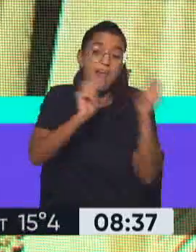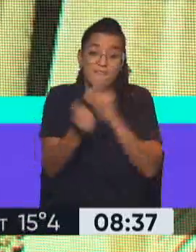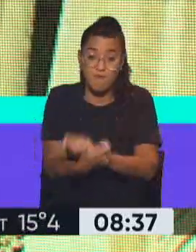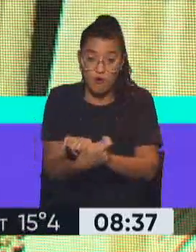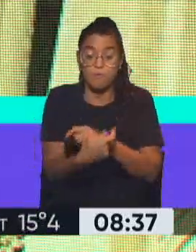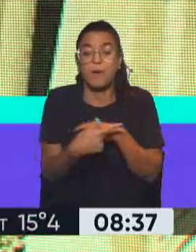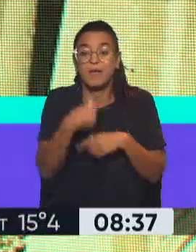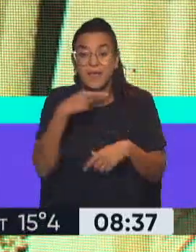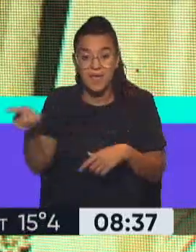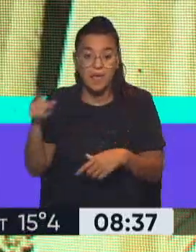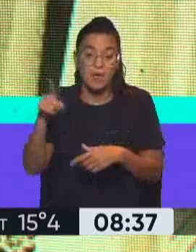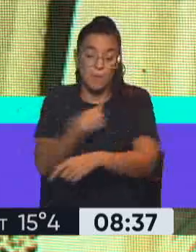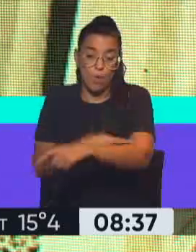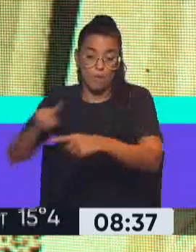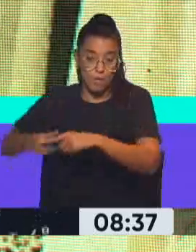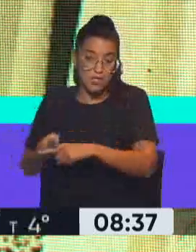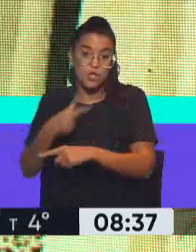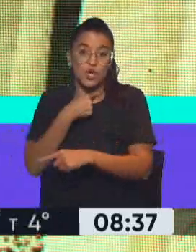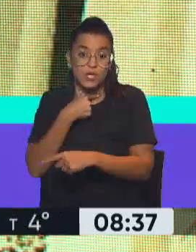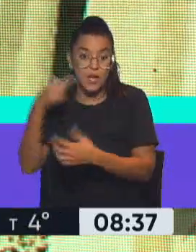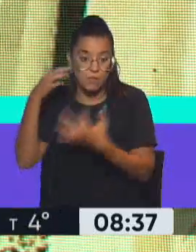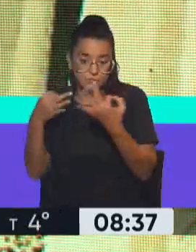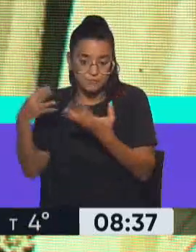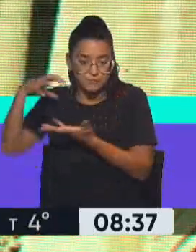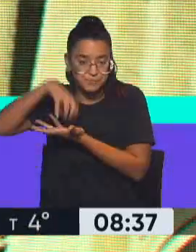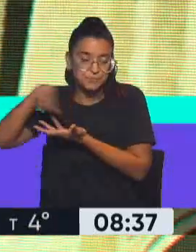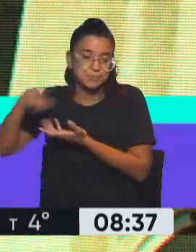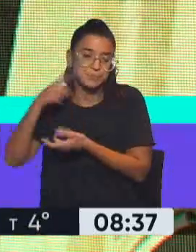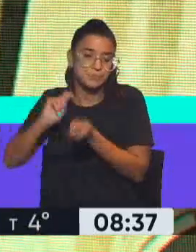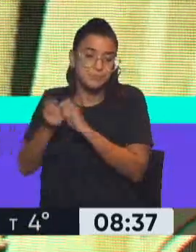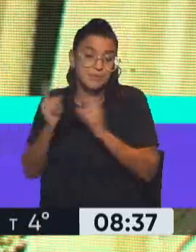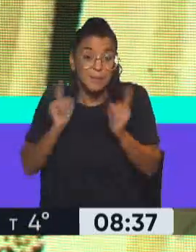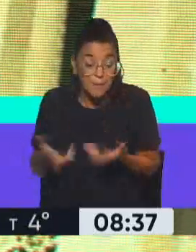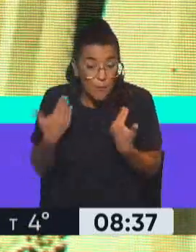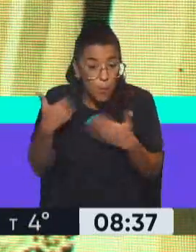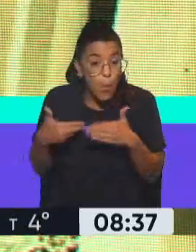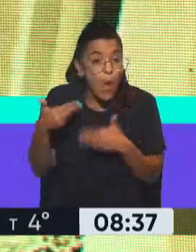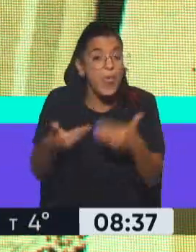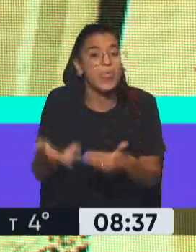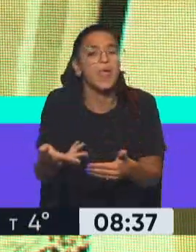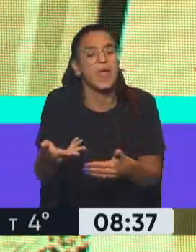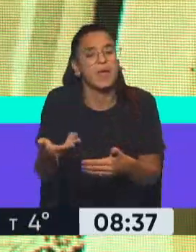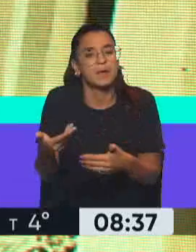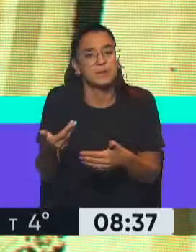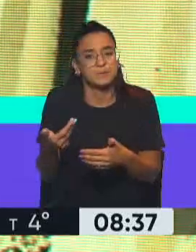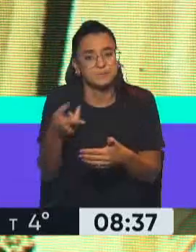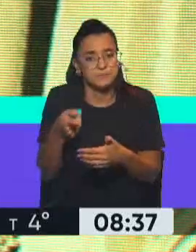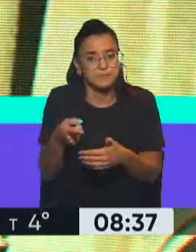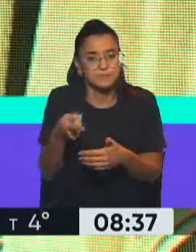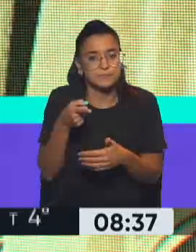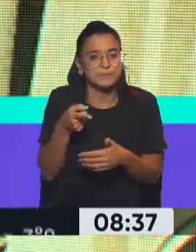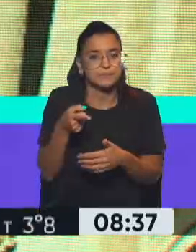tal cualquier el poder político es un primer paso también como para lograr las famosas y